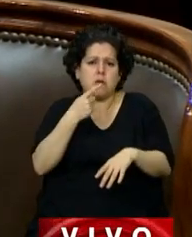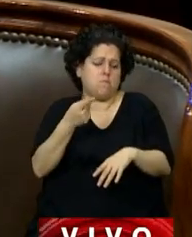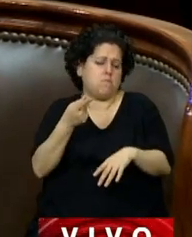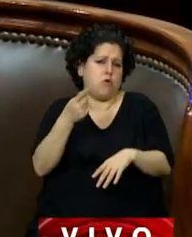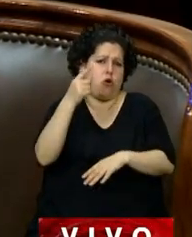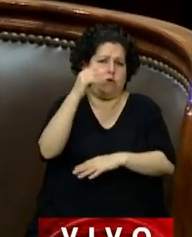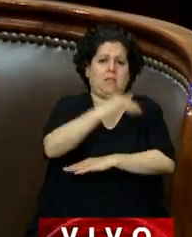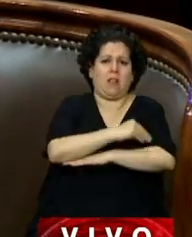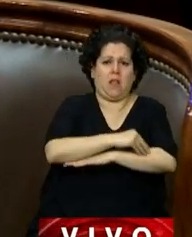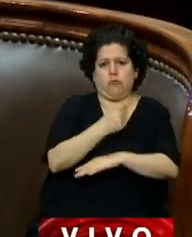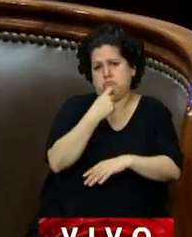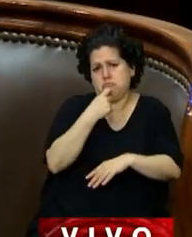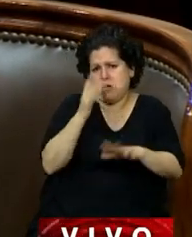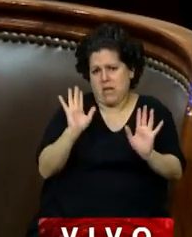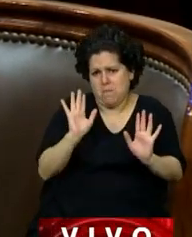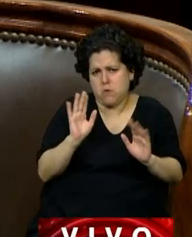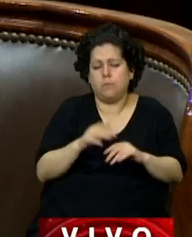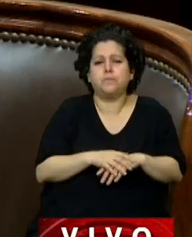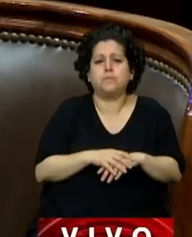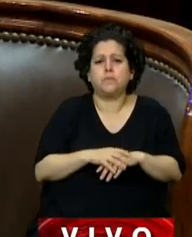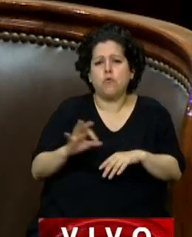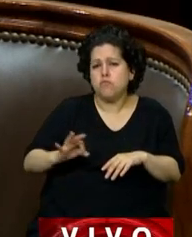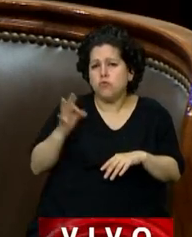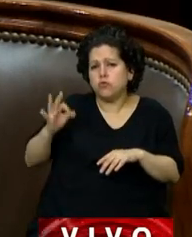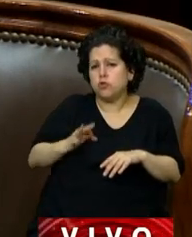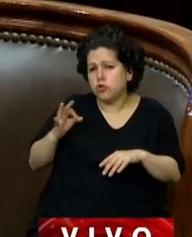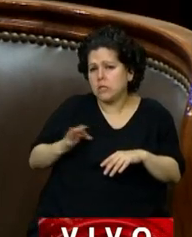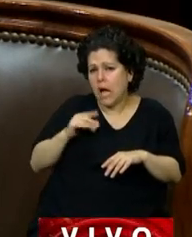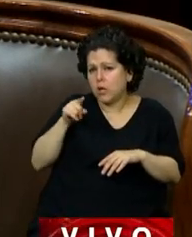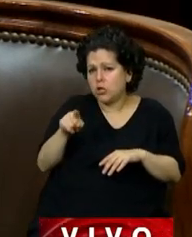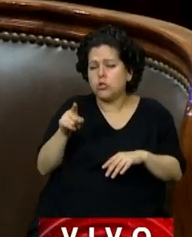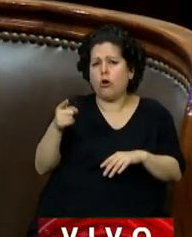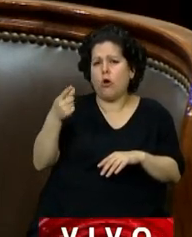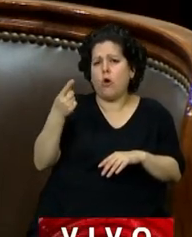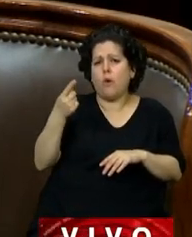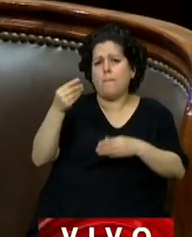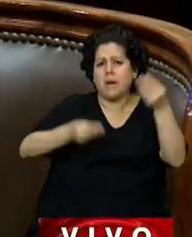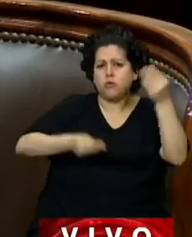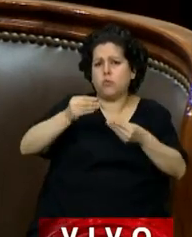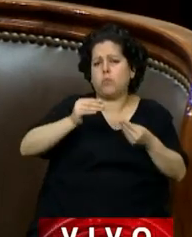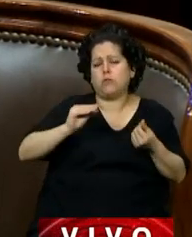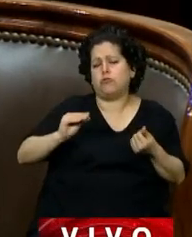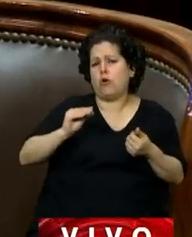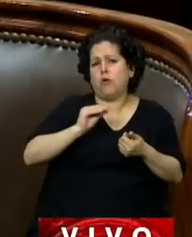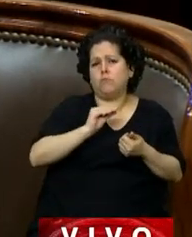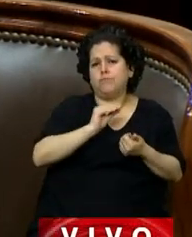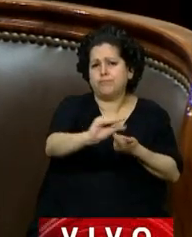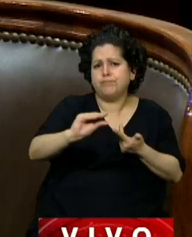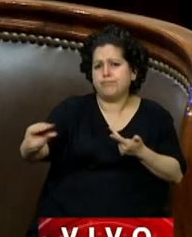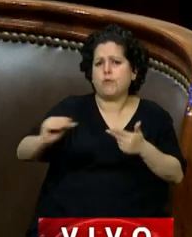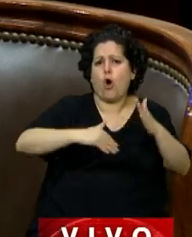Cruz durante muchos años se destinaron fondos a través de los presupuestos para distintas obras